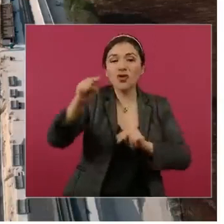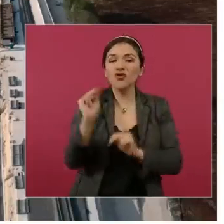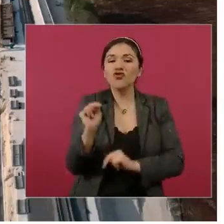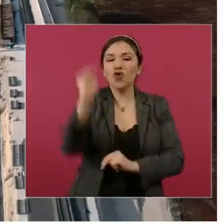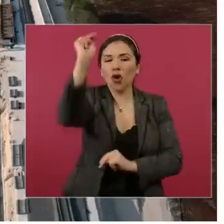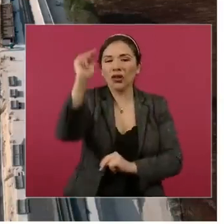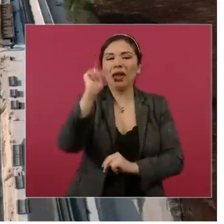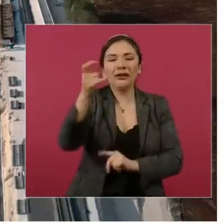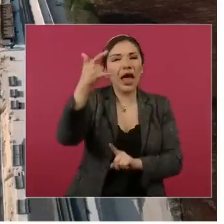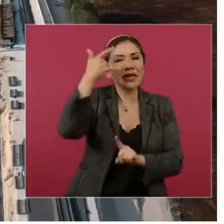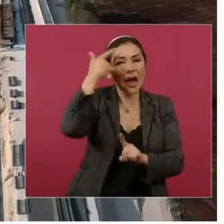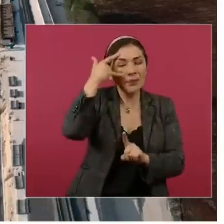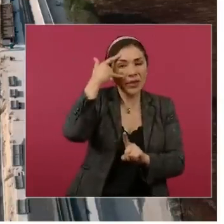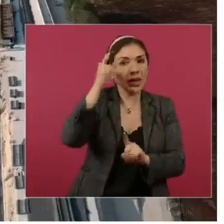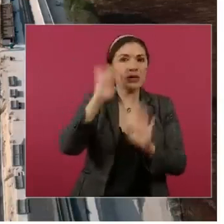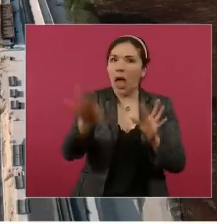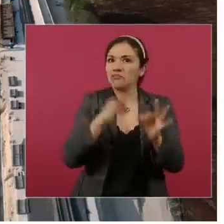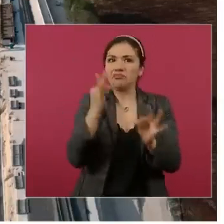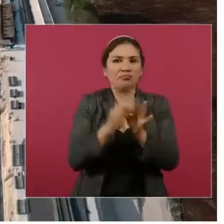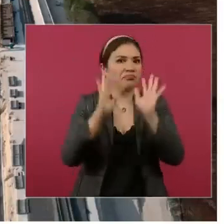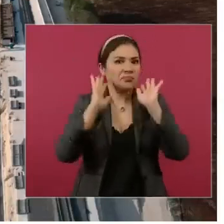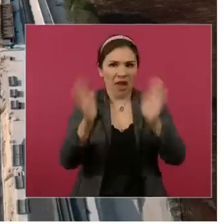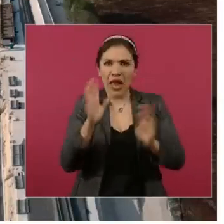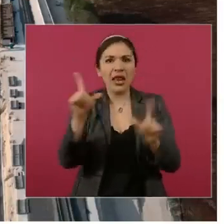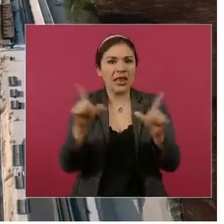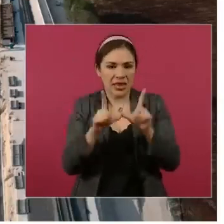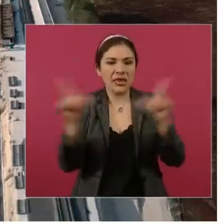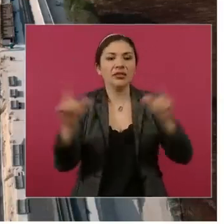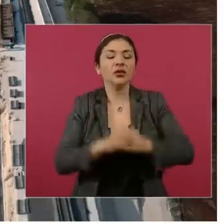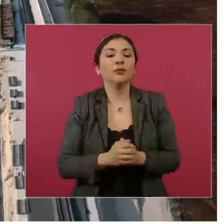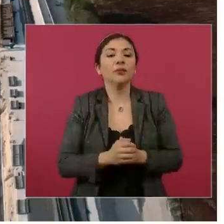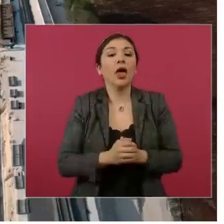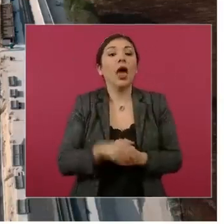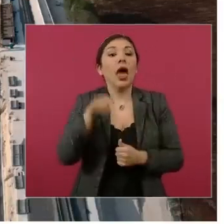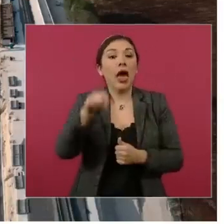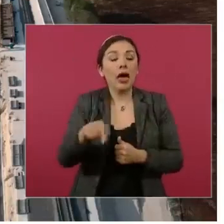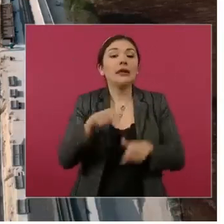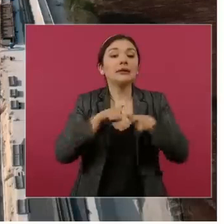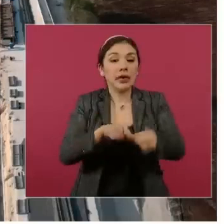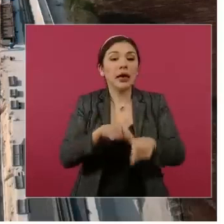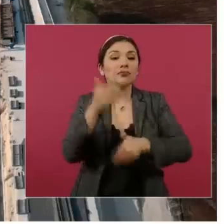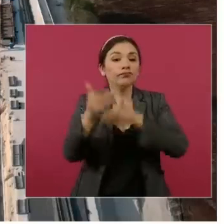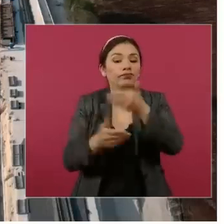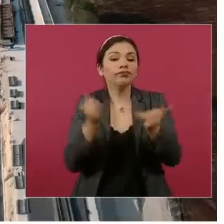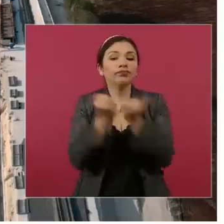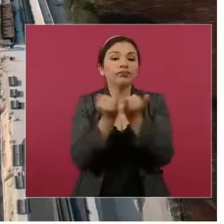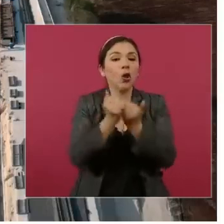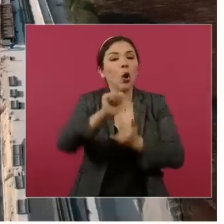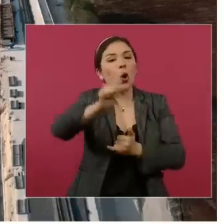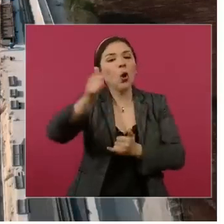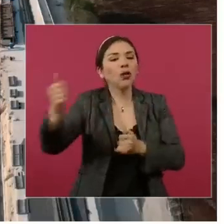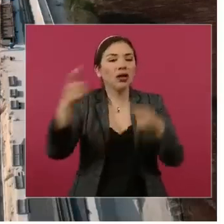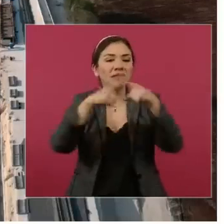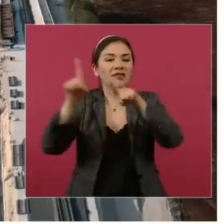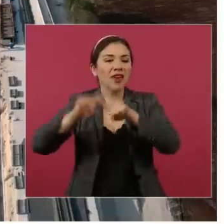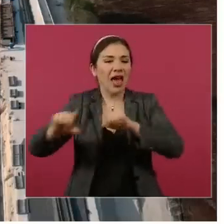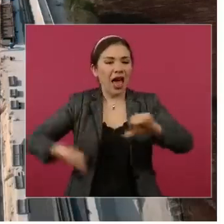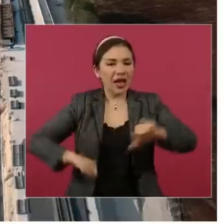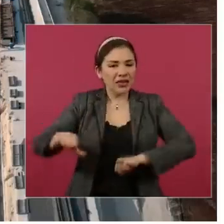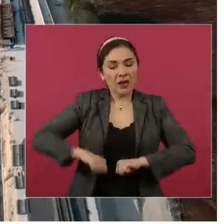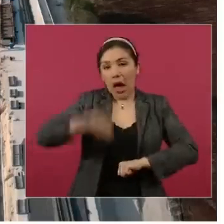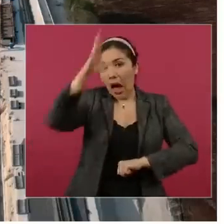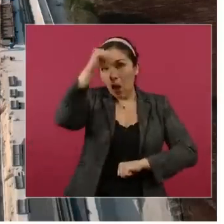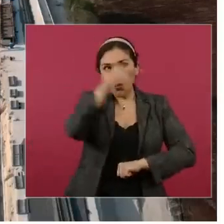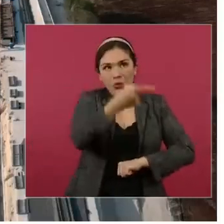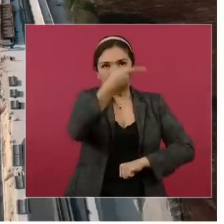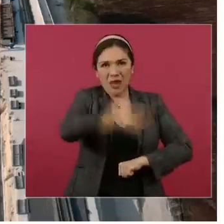de Campeche a Calquiní, está completamente terminada y en el sur se avanza, y al igual que en todas las demás actividades, de acuerdo al programa.